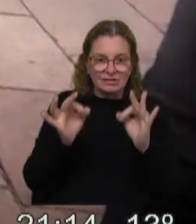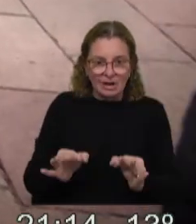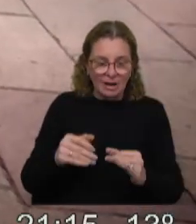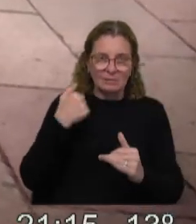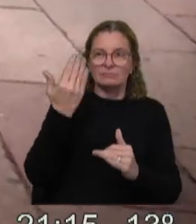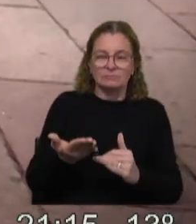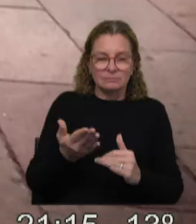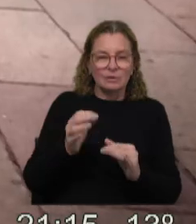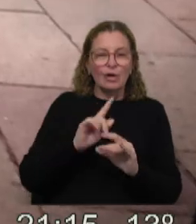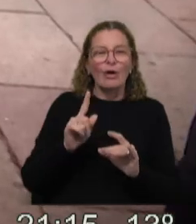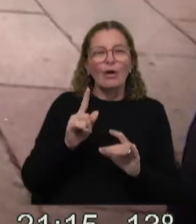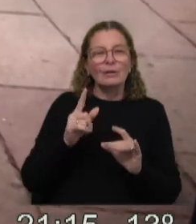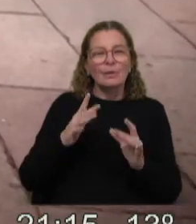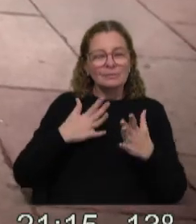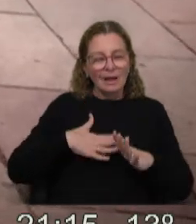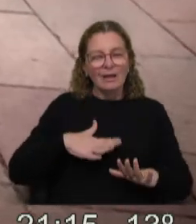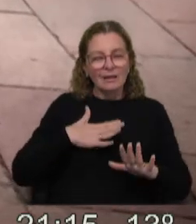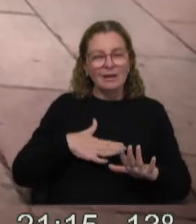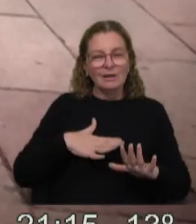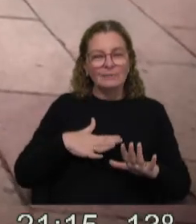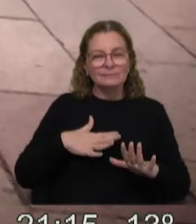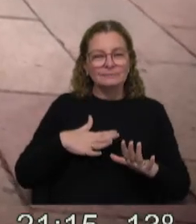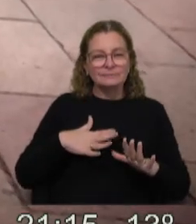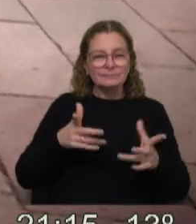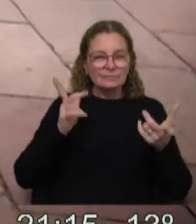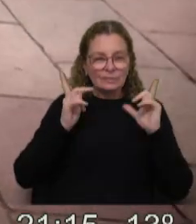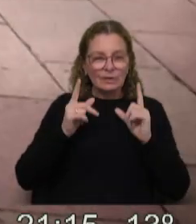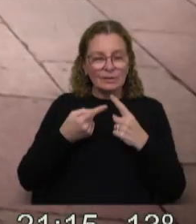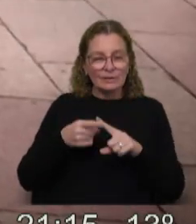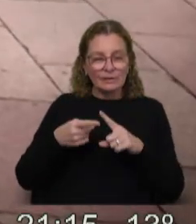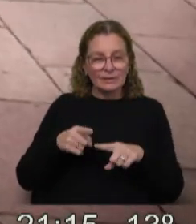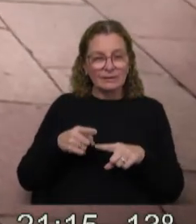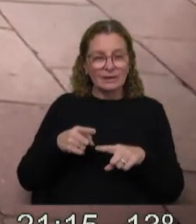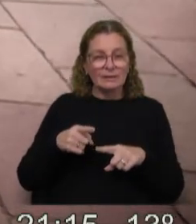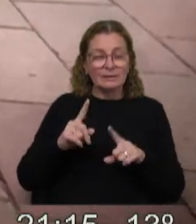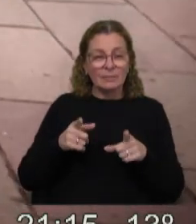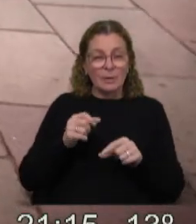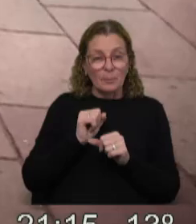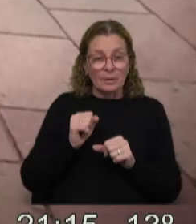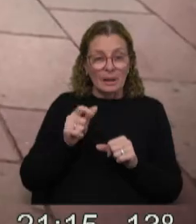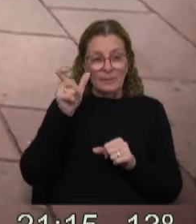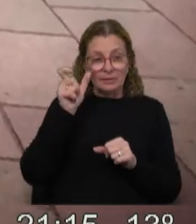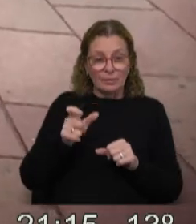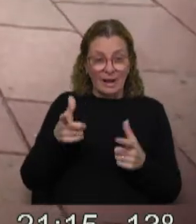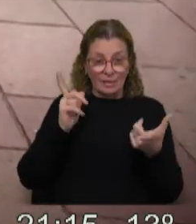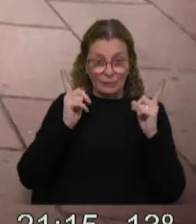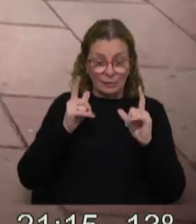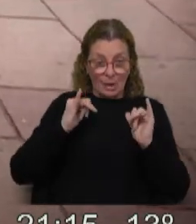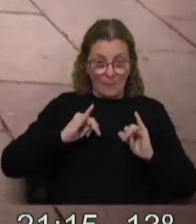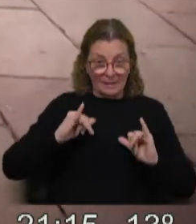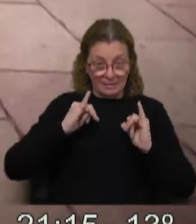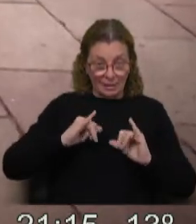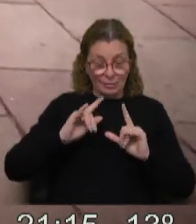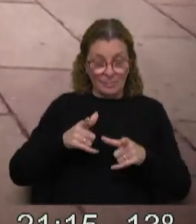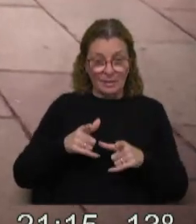lado. Entonces eso permite también que gente con distintas capacidades y posibilidades de desplazamiento puedan disfrutar de un paseo, ¿no?